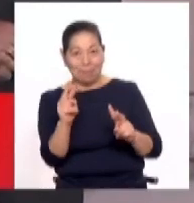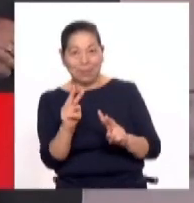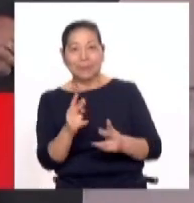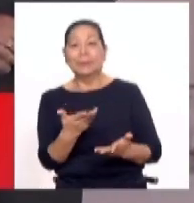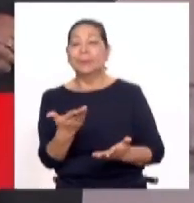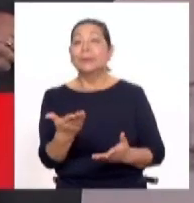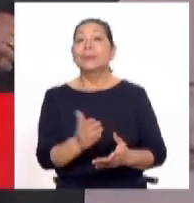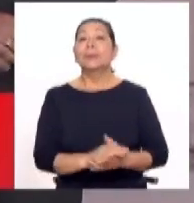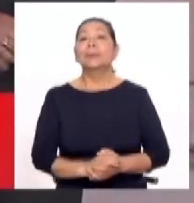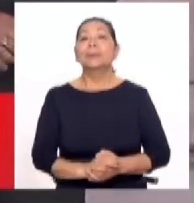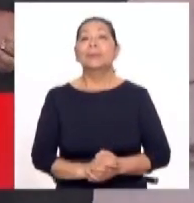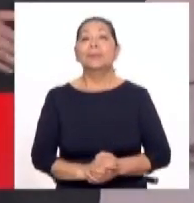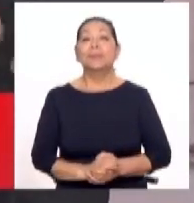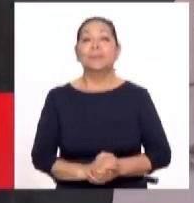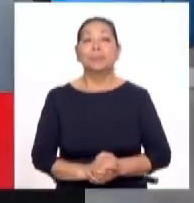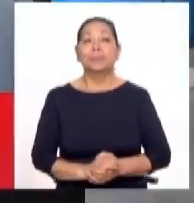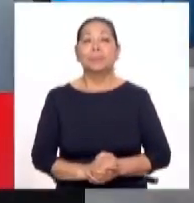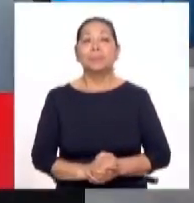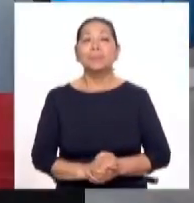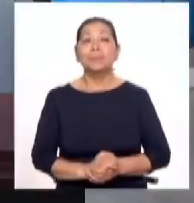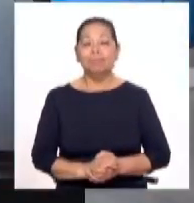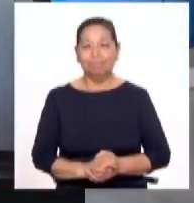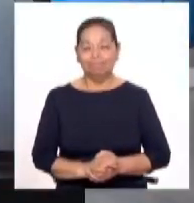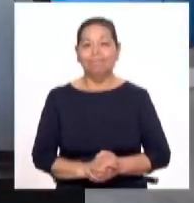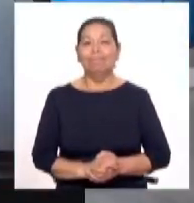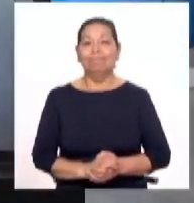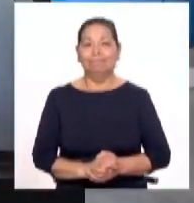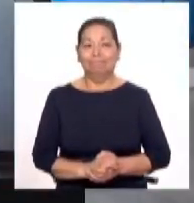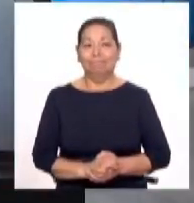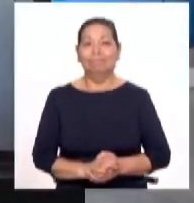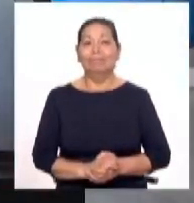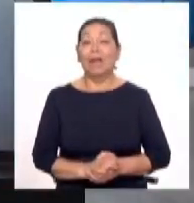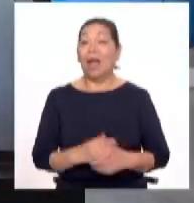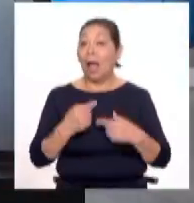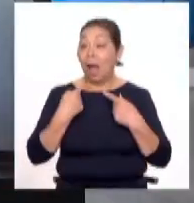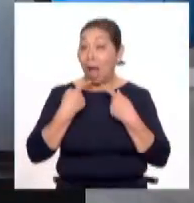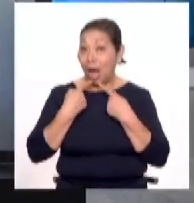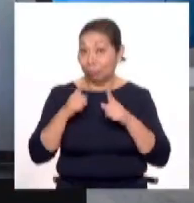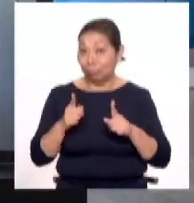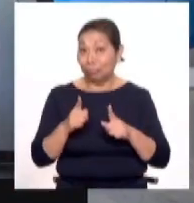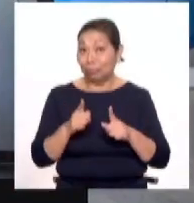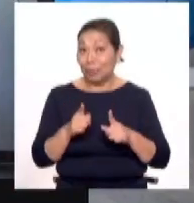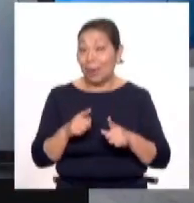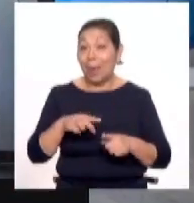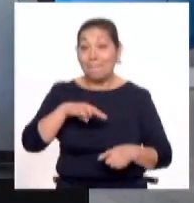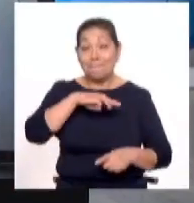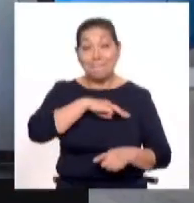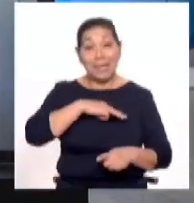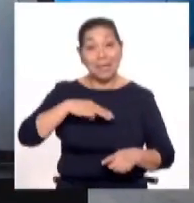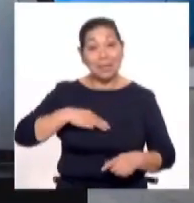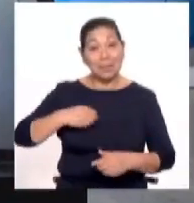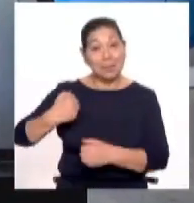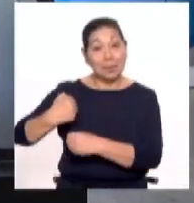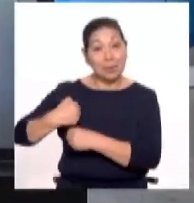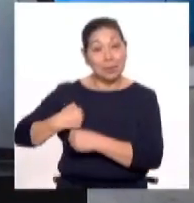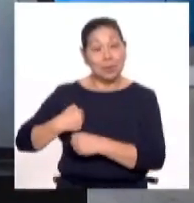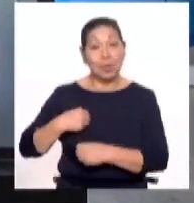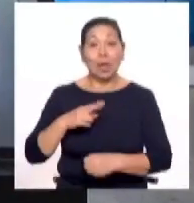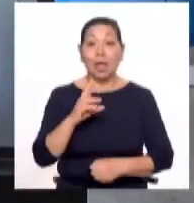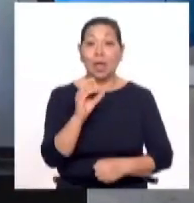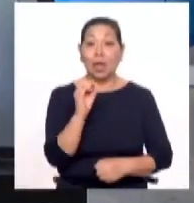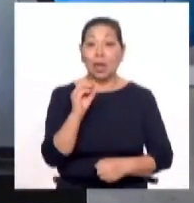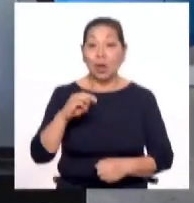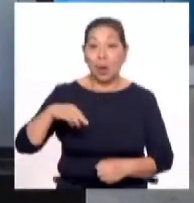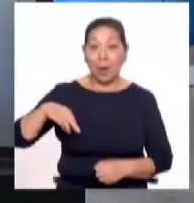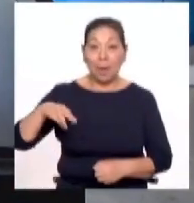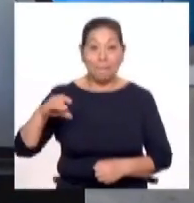María Fernanda Omar. Listo, Cintia, muchísimas gracias. Diversos anuncios que ha dicho el ministro del Interior, Vicente Romero,